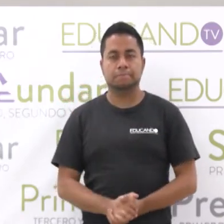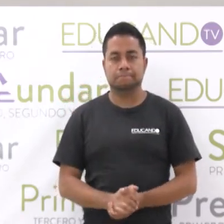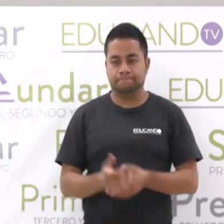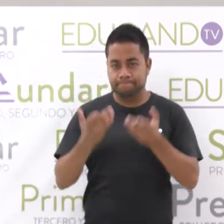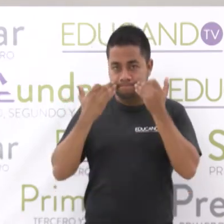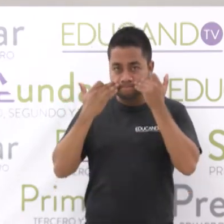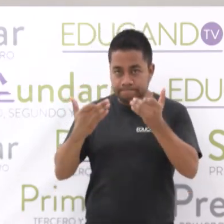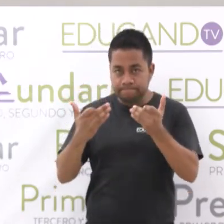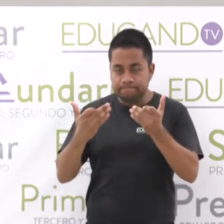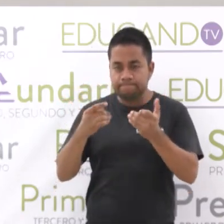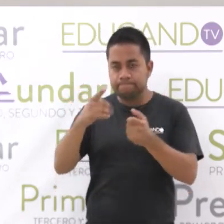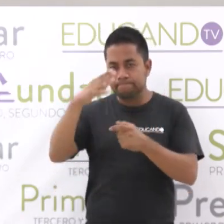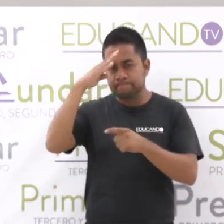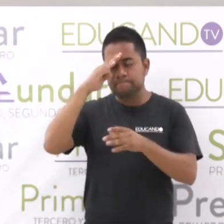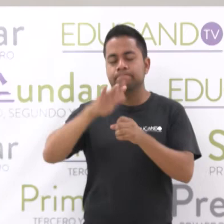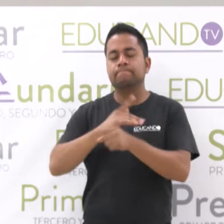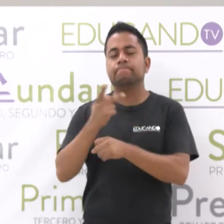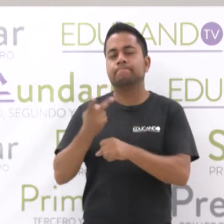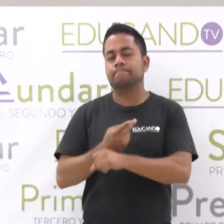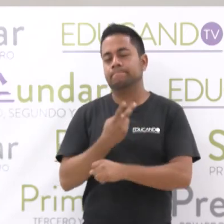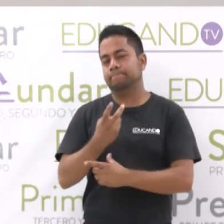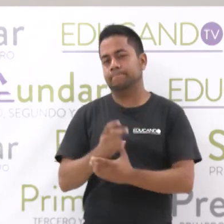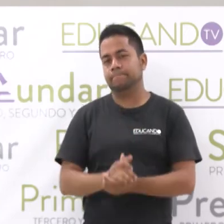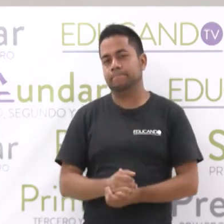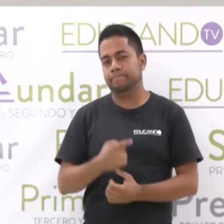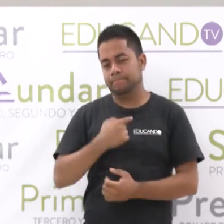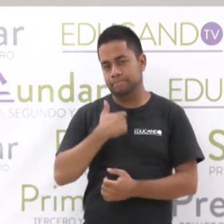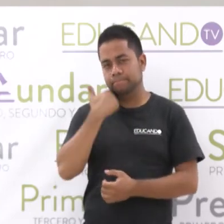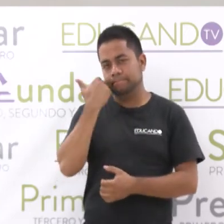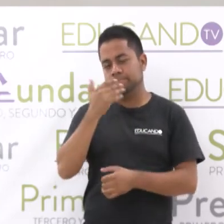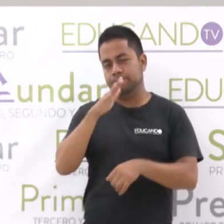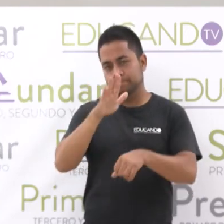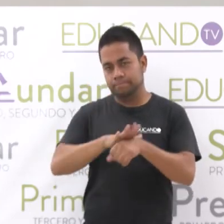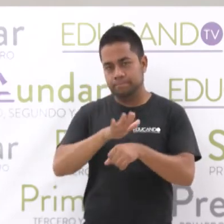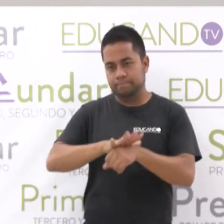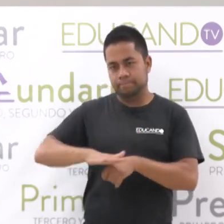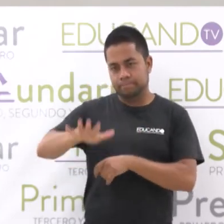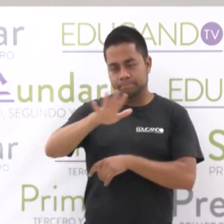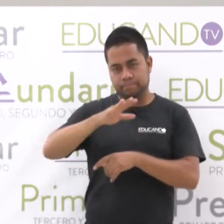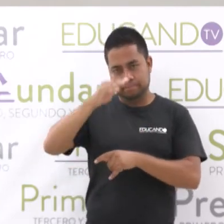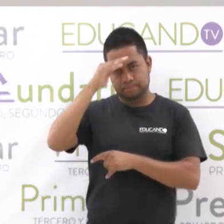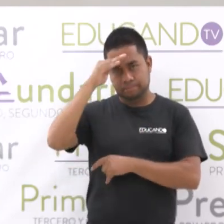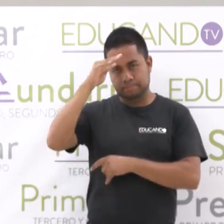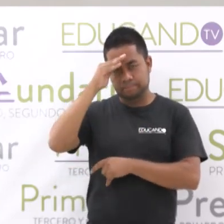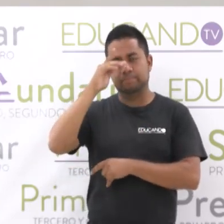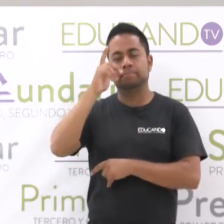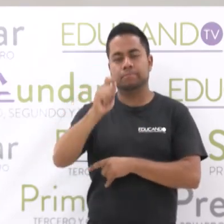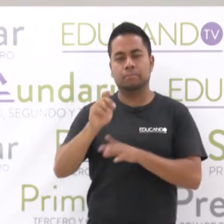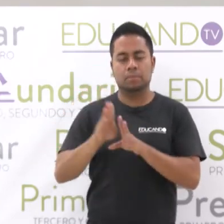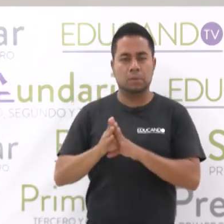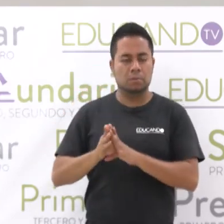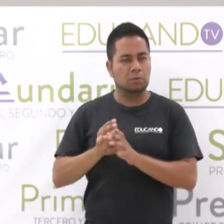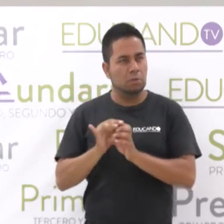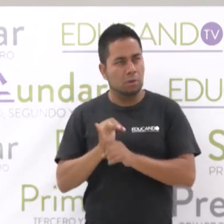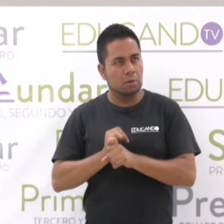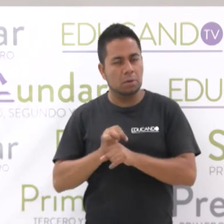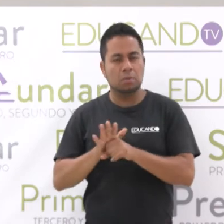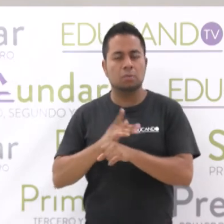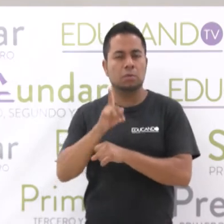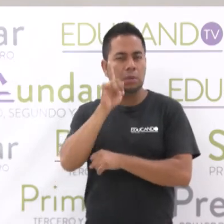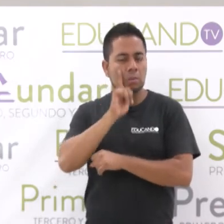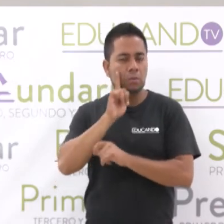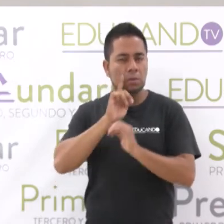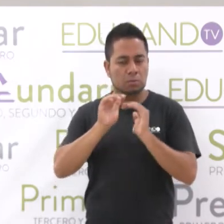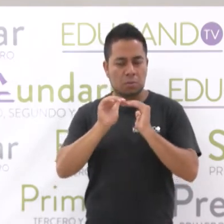creen, por qué creen que pase esto? Eso es lo que quiero que ustedes empiecen a preguntarse, a inferir. ¿Por qué las mujeres